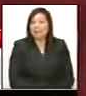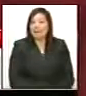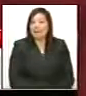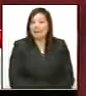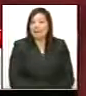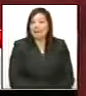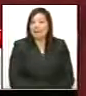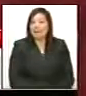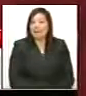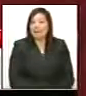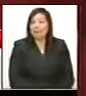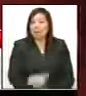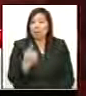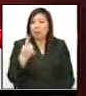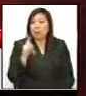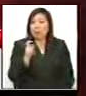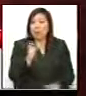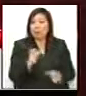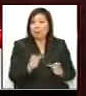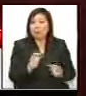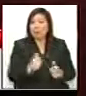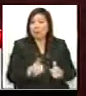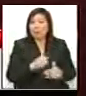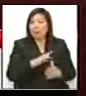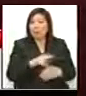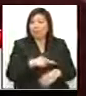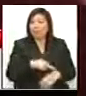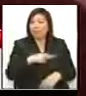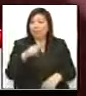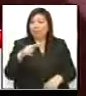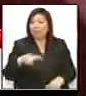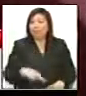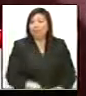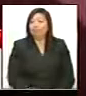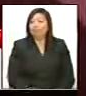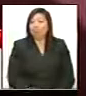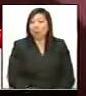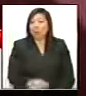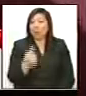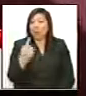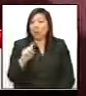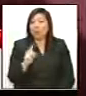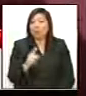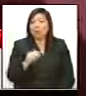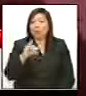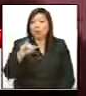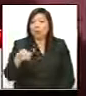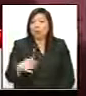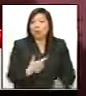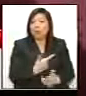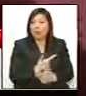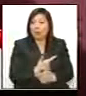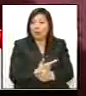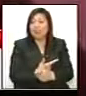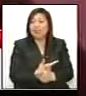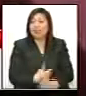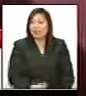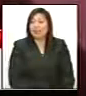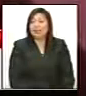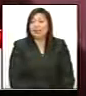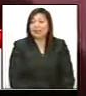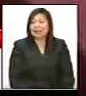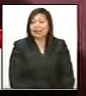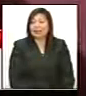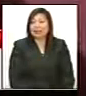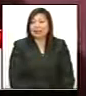usted nos ha dicho que hay 1 millón de habitantes prácticamente en toda la región, ¿no? Tenemos 1 millón en San Juan de Lurigancho nomás. Miren el